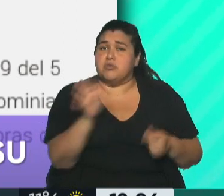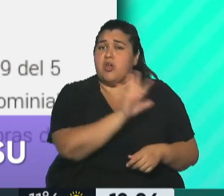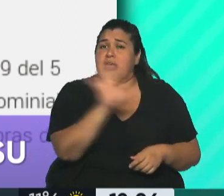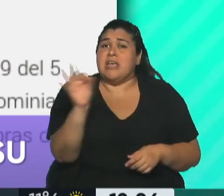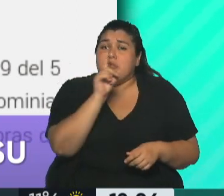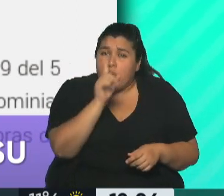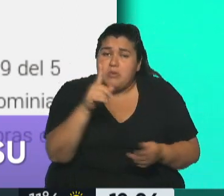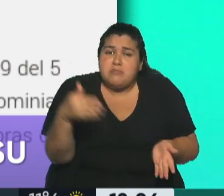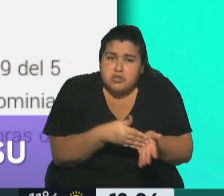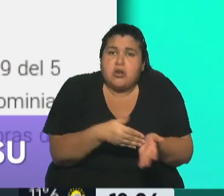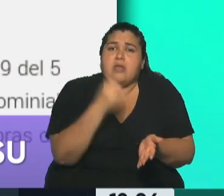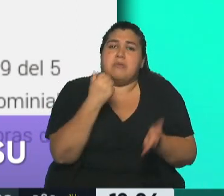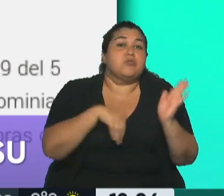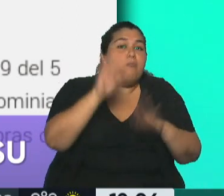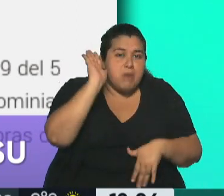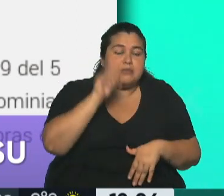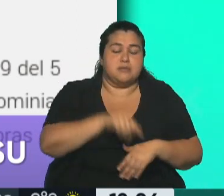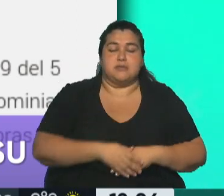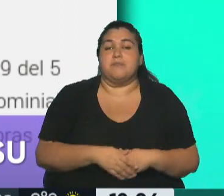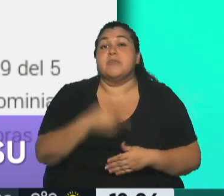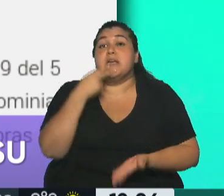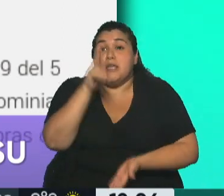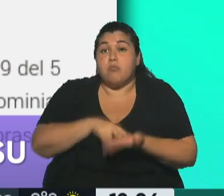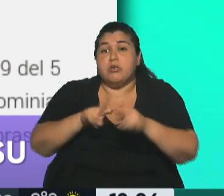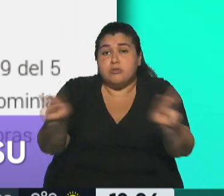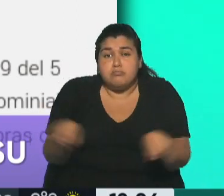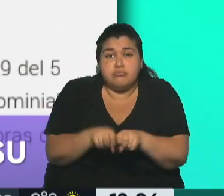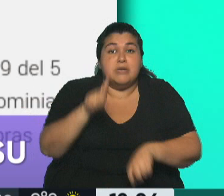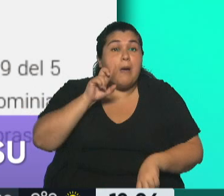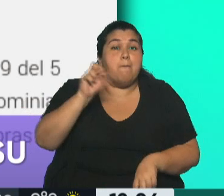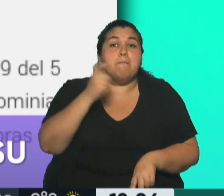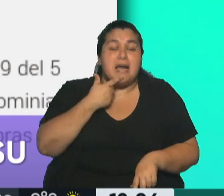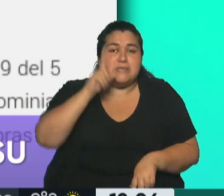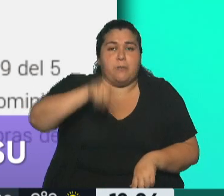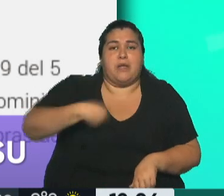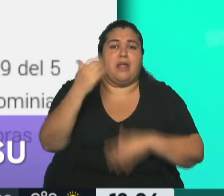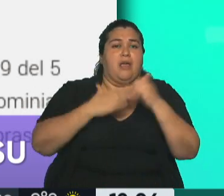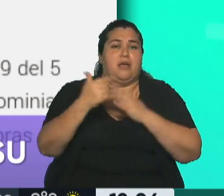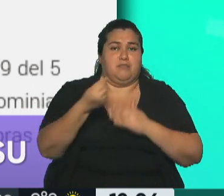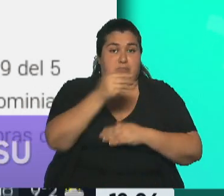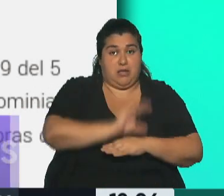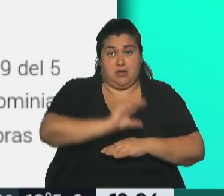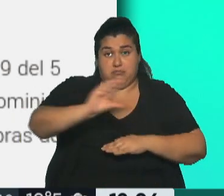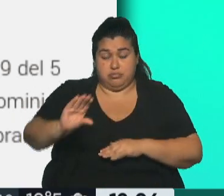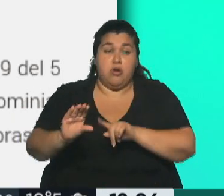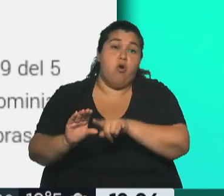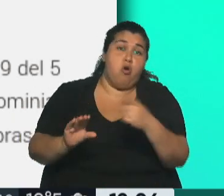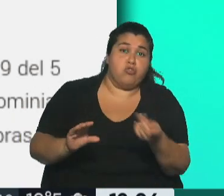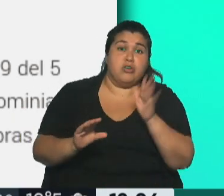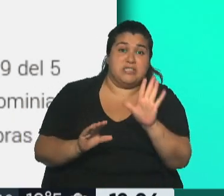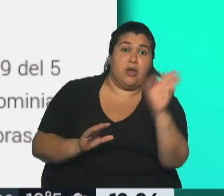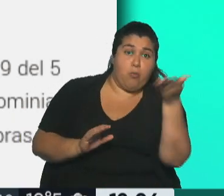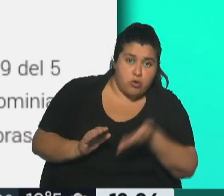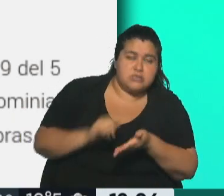millones de pesos lo recaudado a través del impuesto país se destina a obras de infraestructura y el otro 5% se